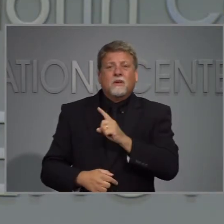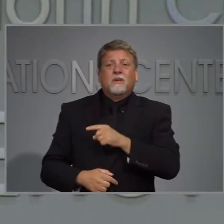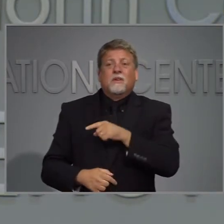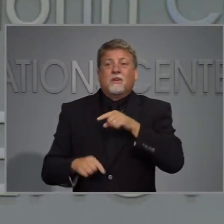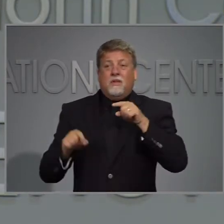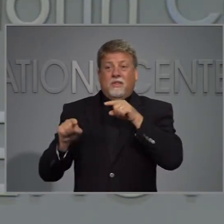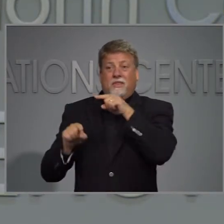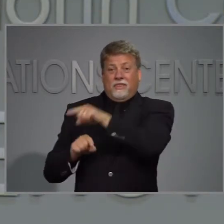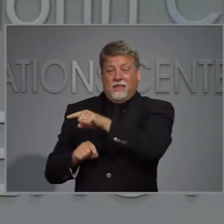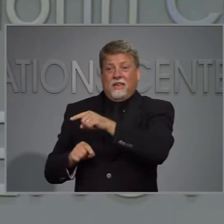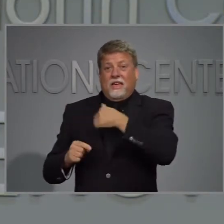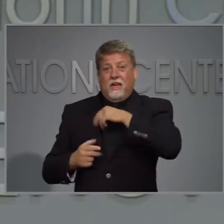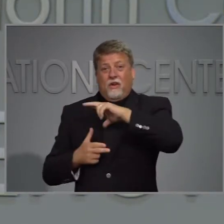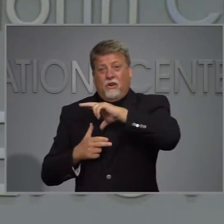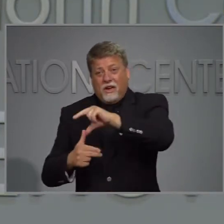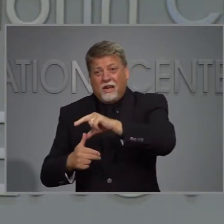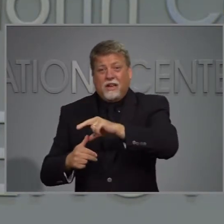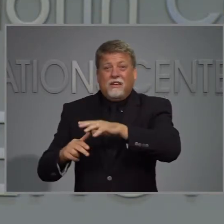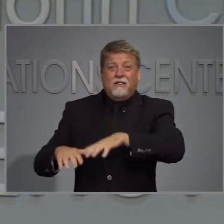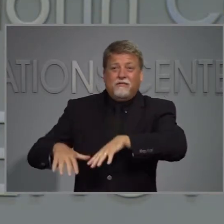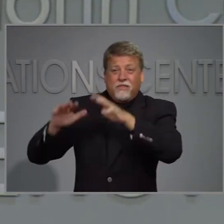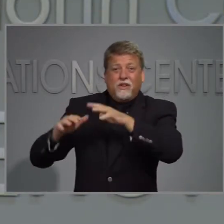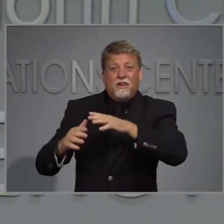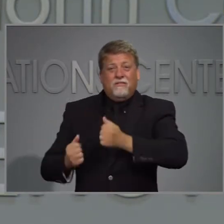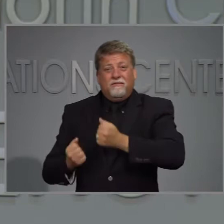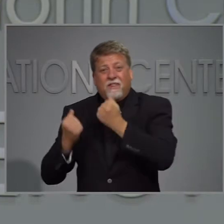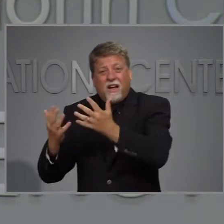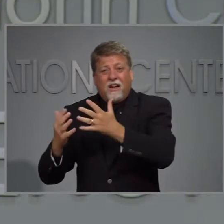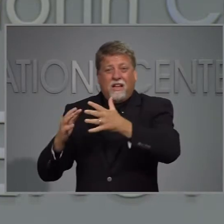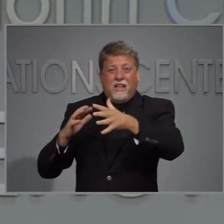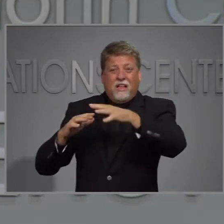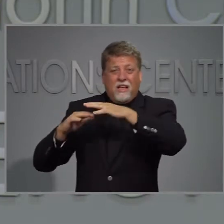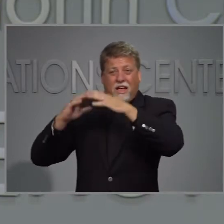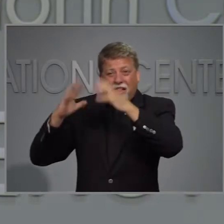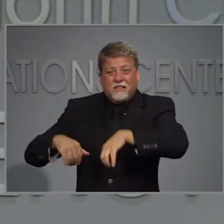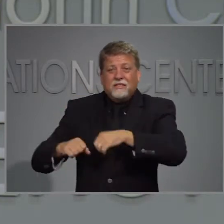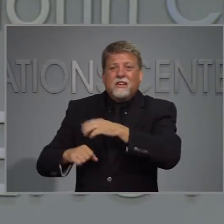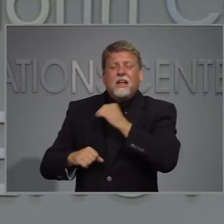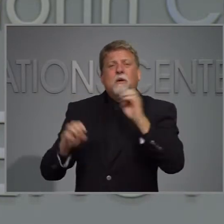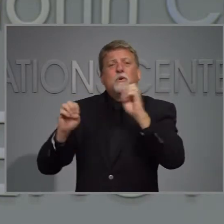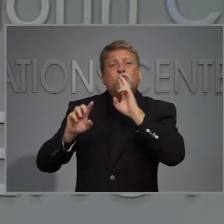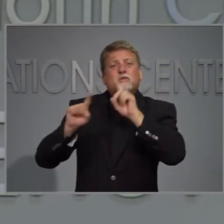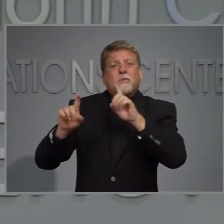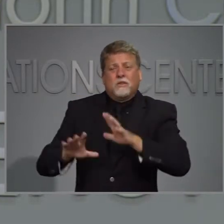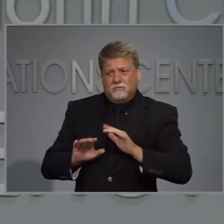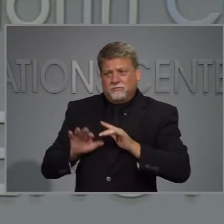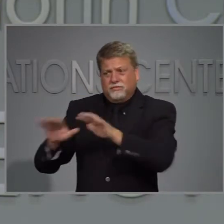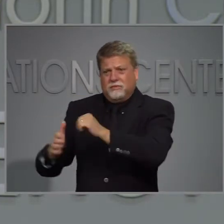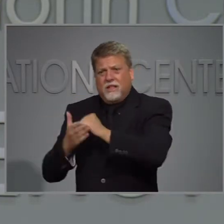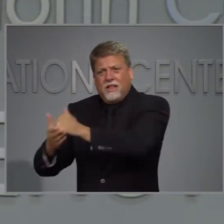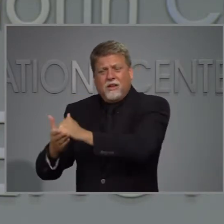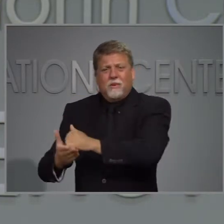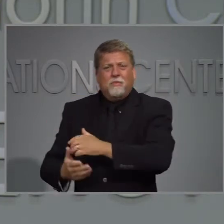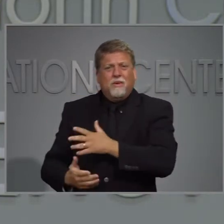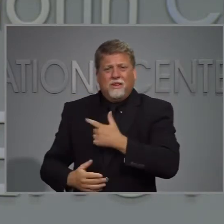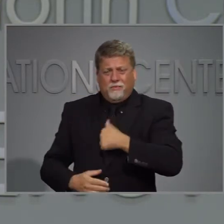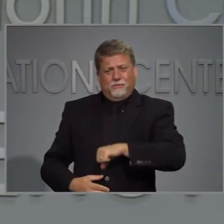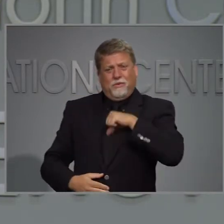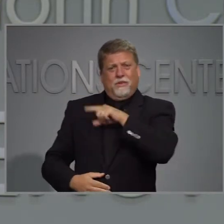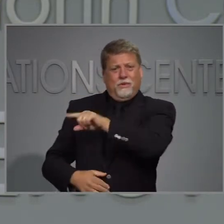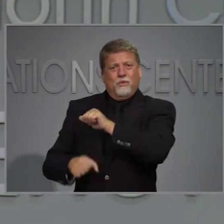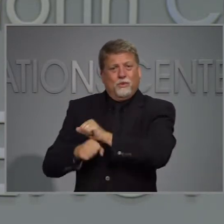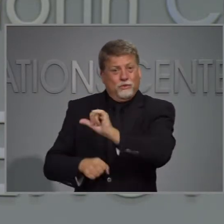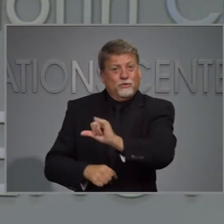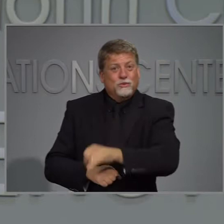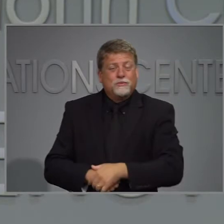preparados para lidiar con ambas crisis, y nuestras personas están mostrando su resiliencia. En medio de todo esto, Carolina del